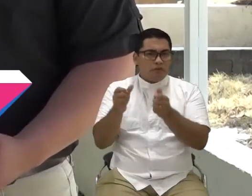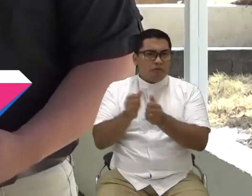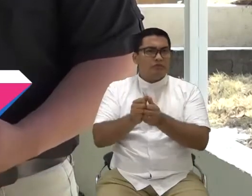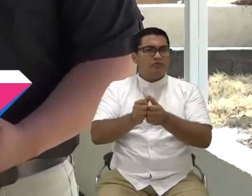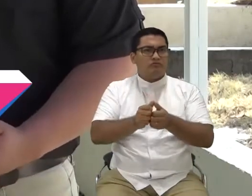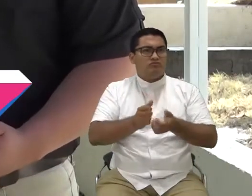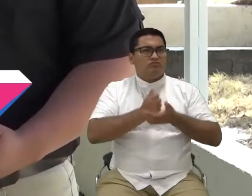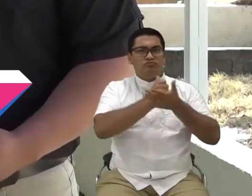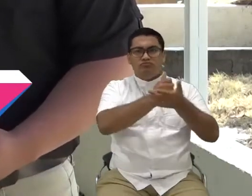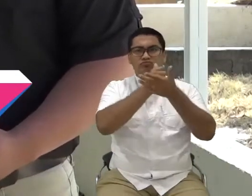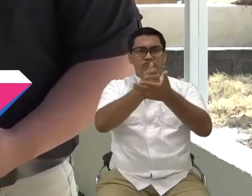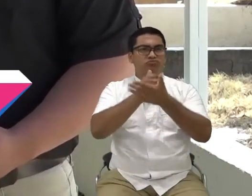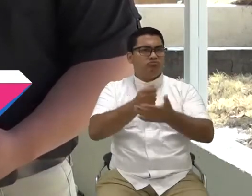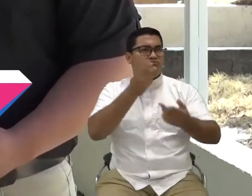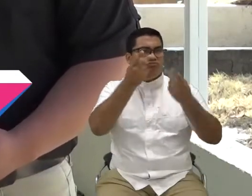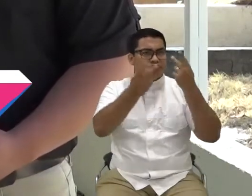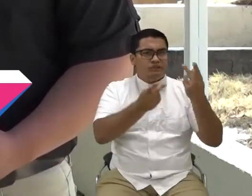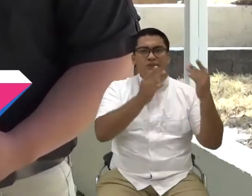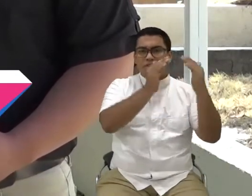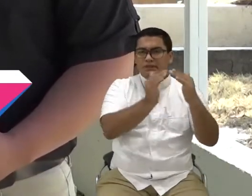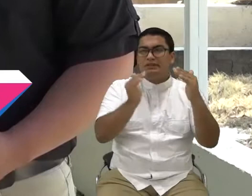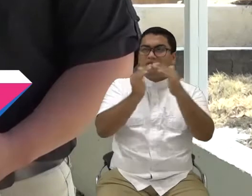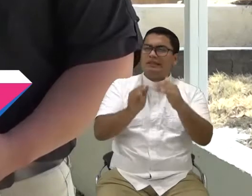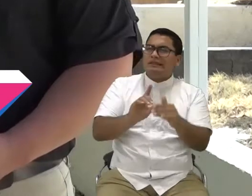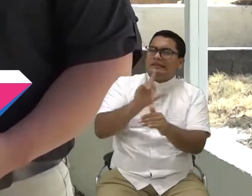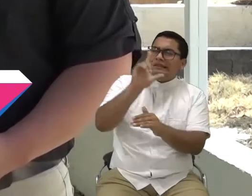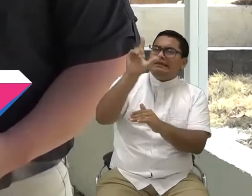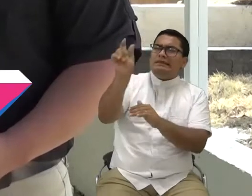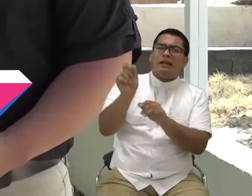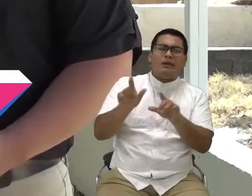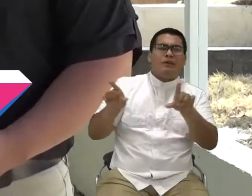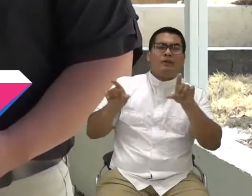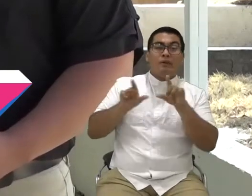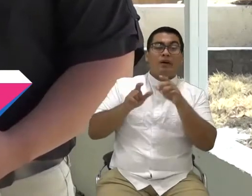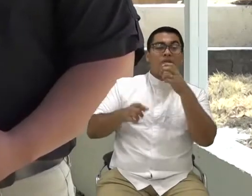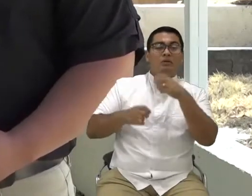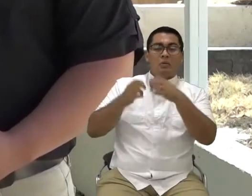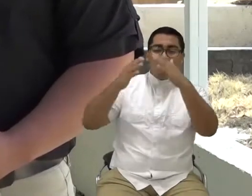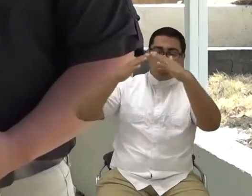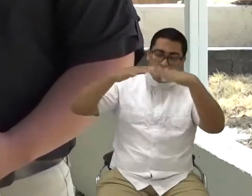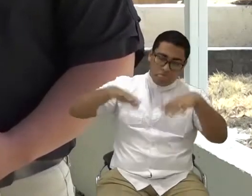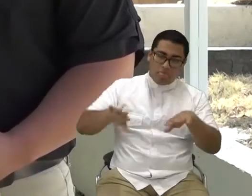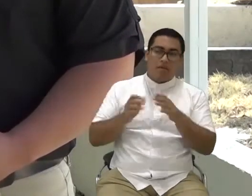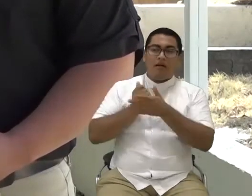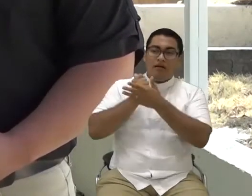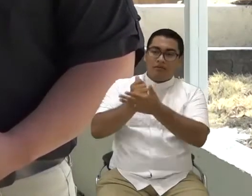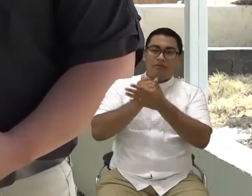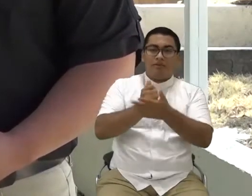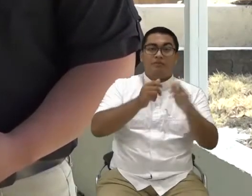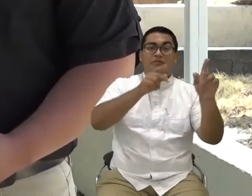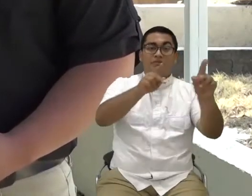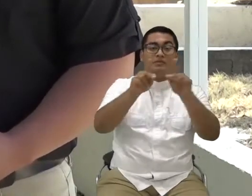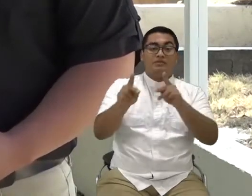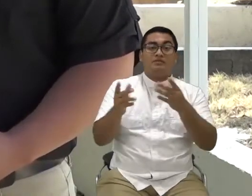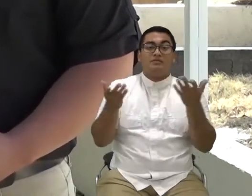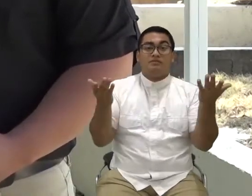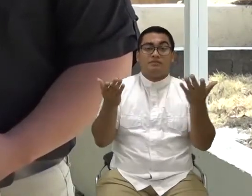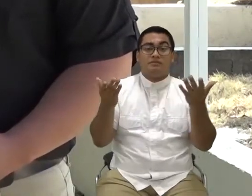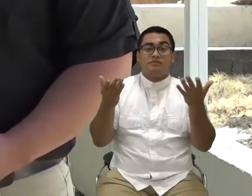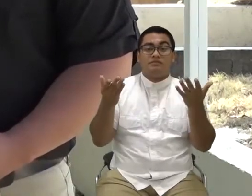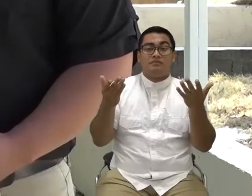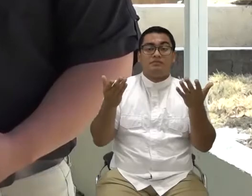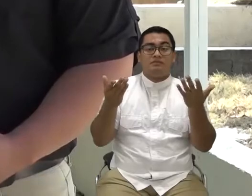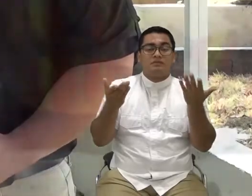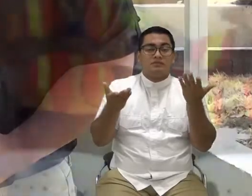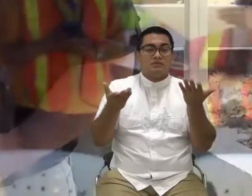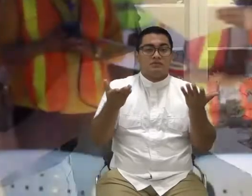multidisciplinarias que colaboraron en las visitas casa a casa de la zona más afectada, haciendo atención integral a los pacientes y a las personas que